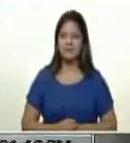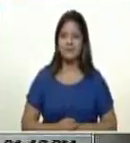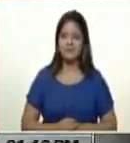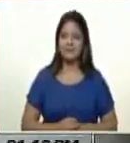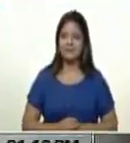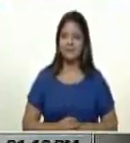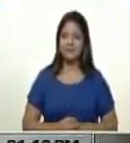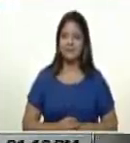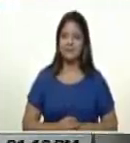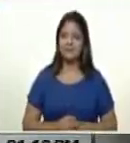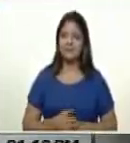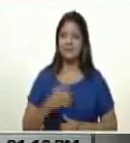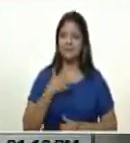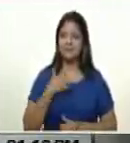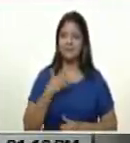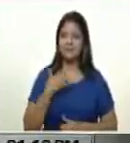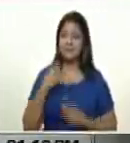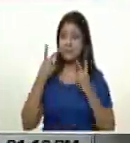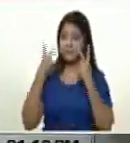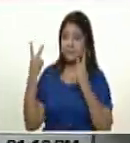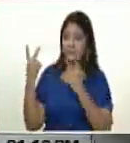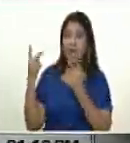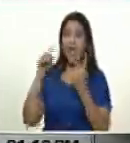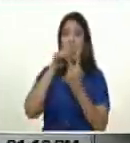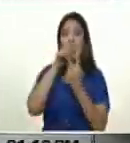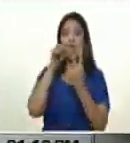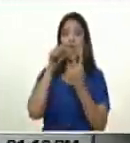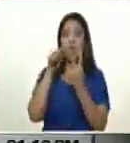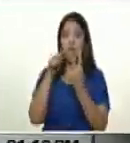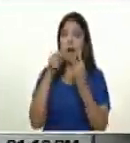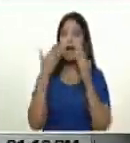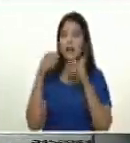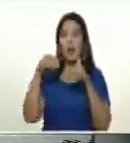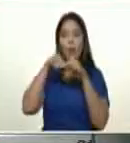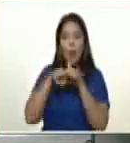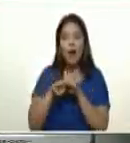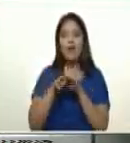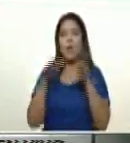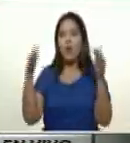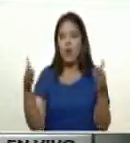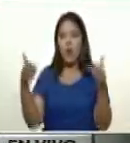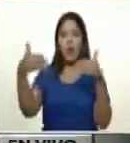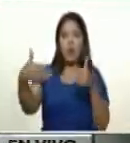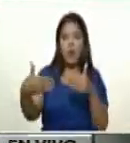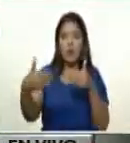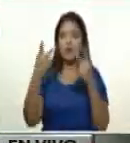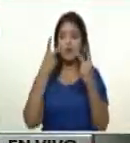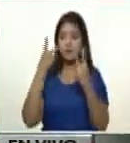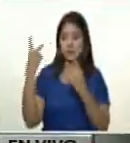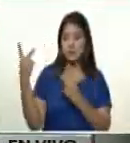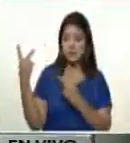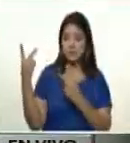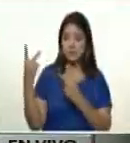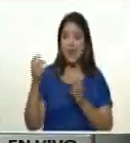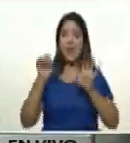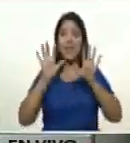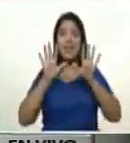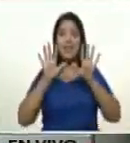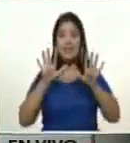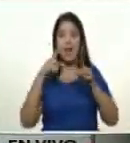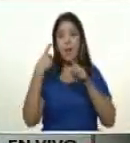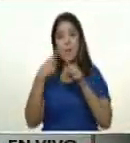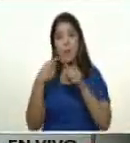Okay. Bueno, hermano. Estos son los bloques donde se almacenan los bloques. Estos son los bloques 10 por 20 por